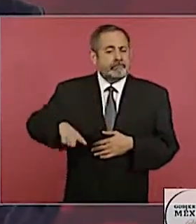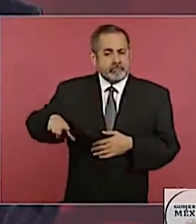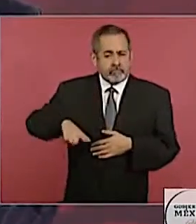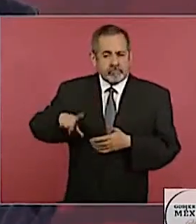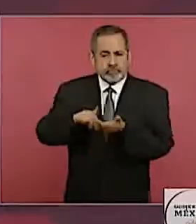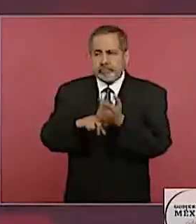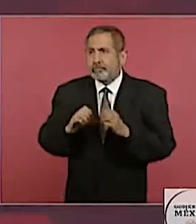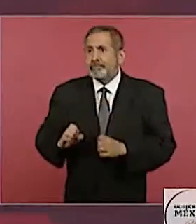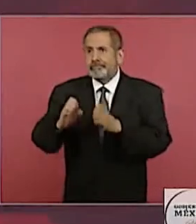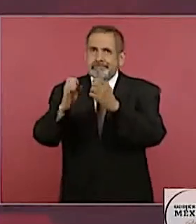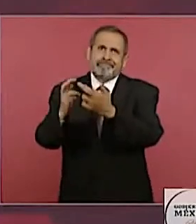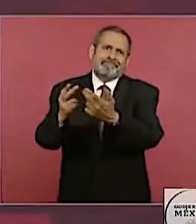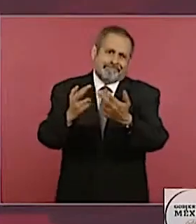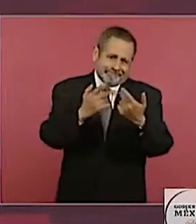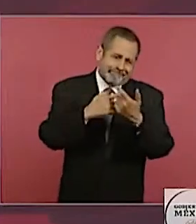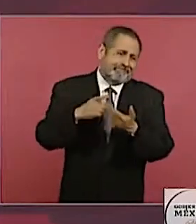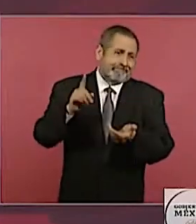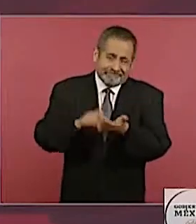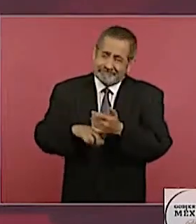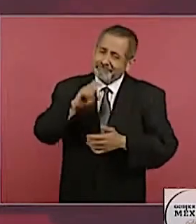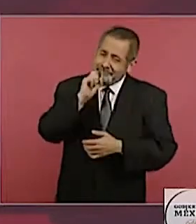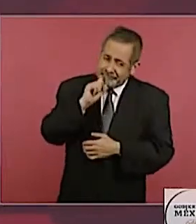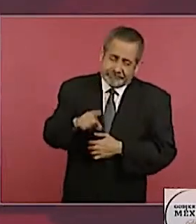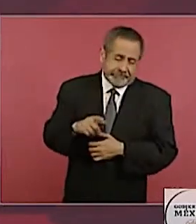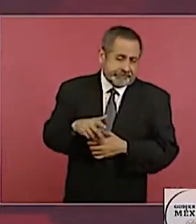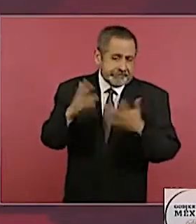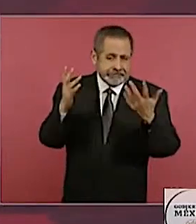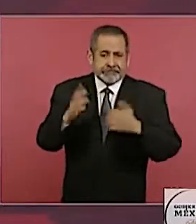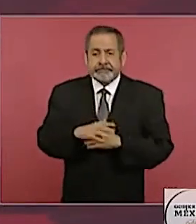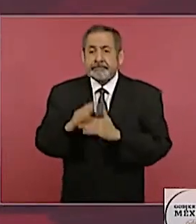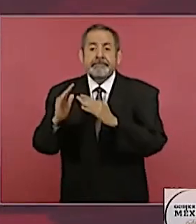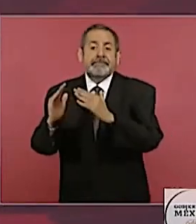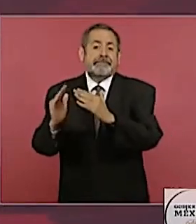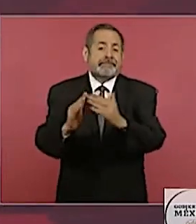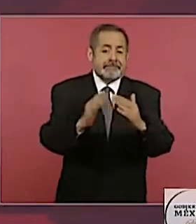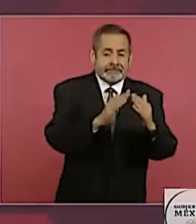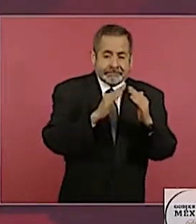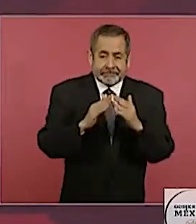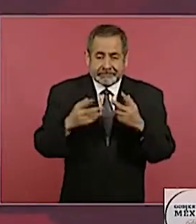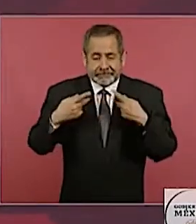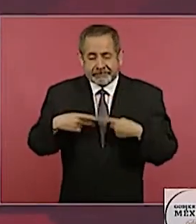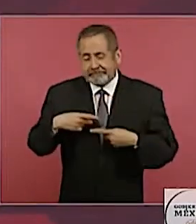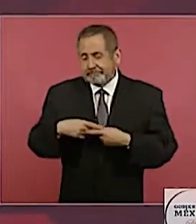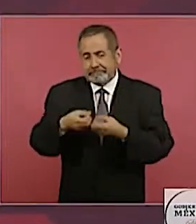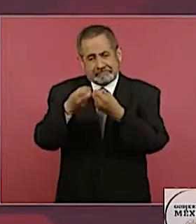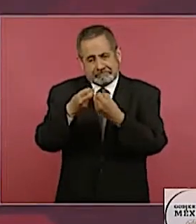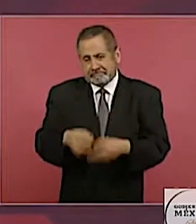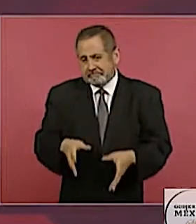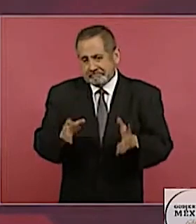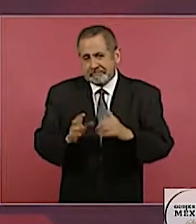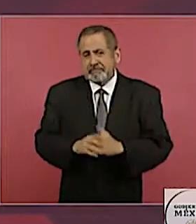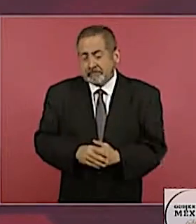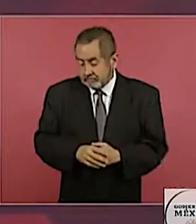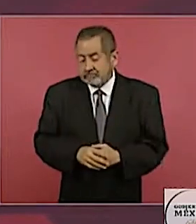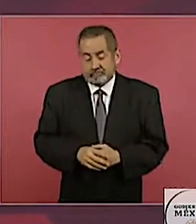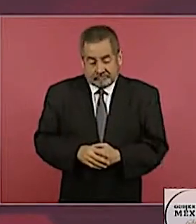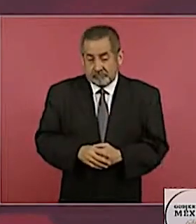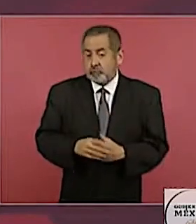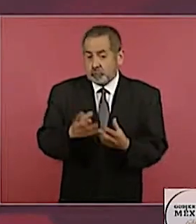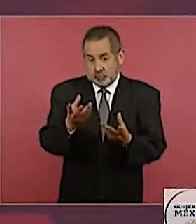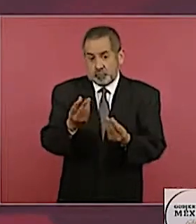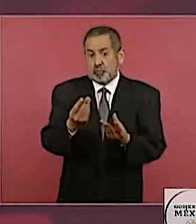público y los daños al las viviendas de las personas entonces si fue